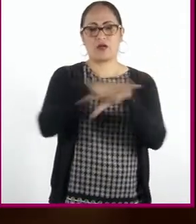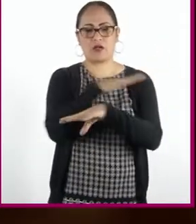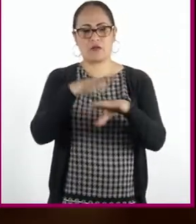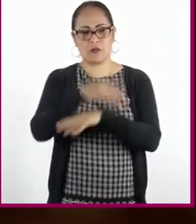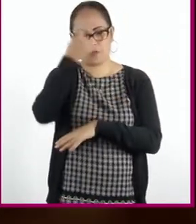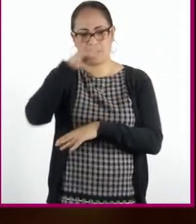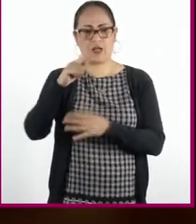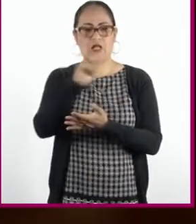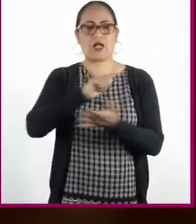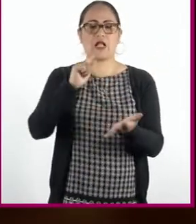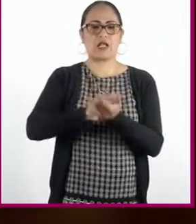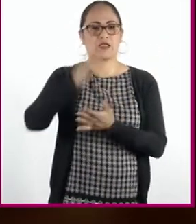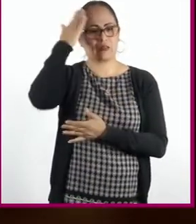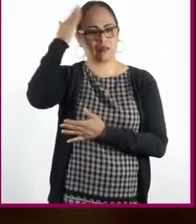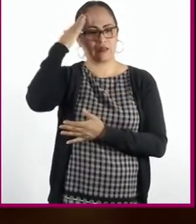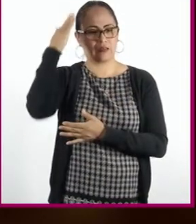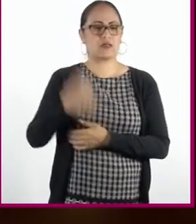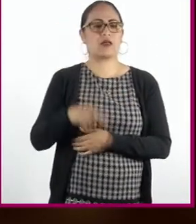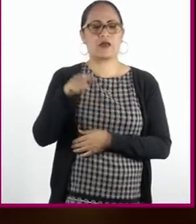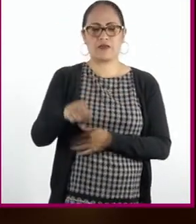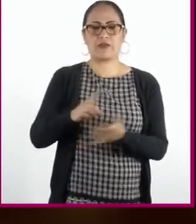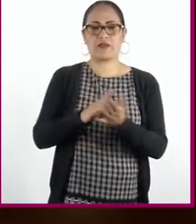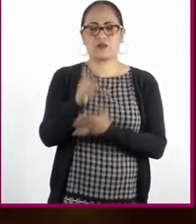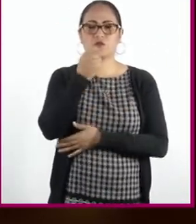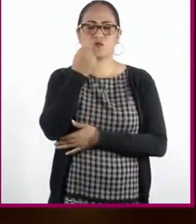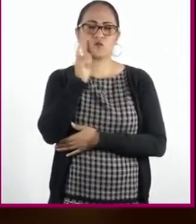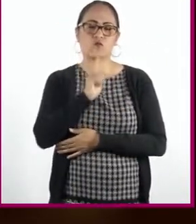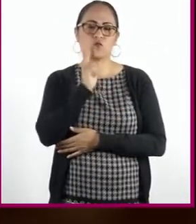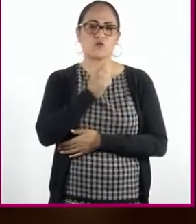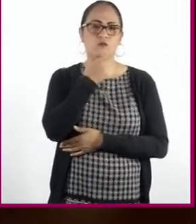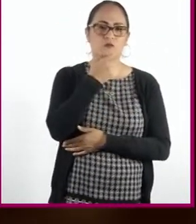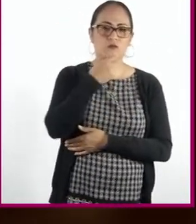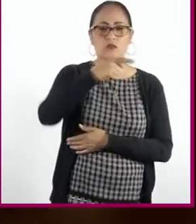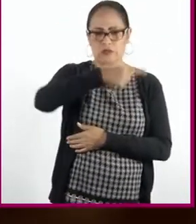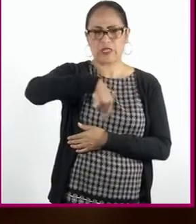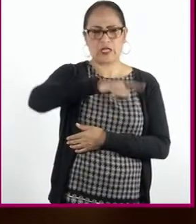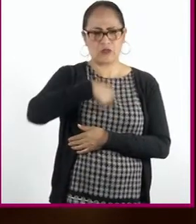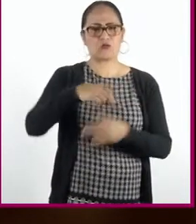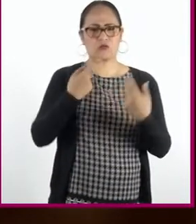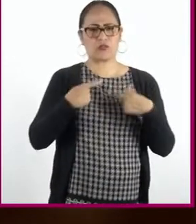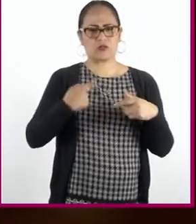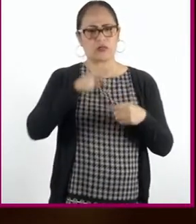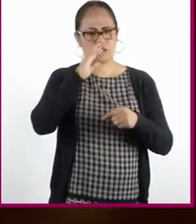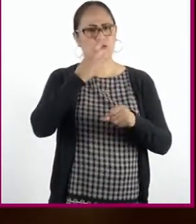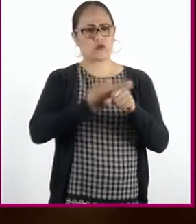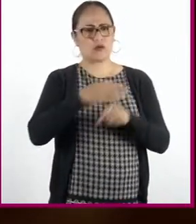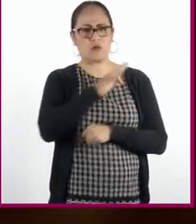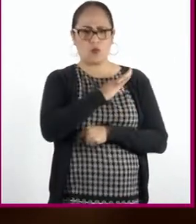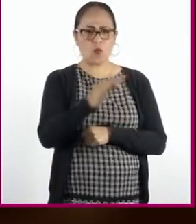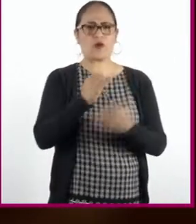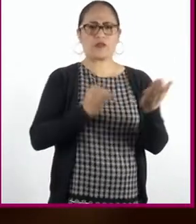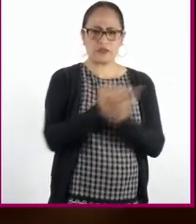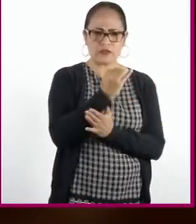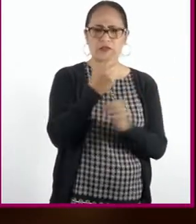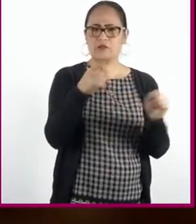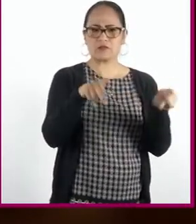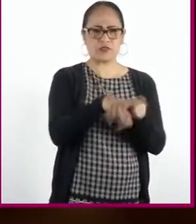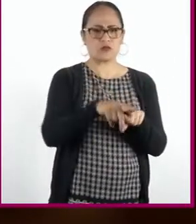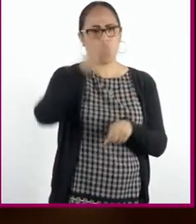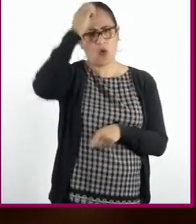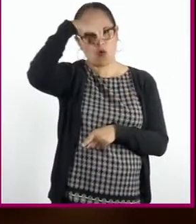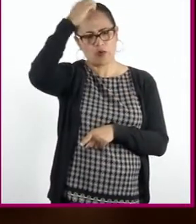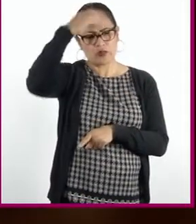los Derechos de Niñas, Niños y Adolescentes, que los reconoce como personas responsables de decidir y opinar lo que consideran